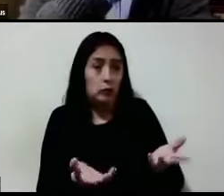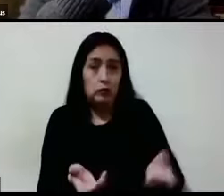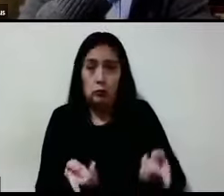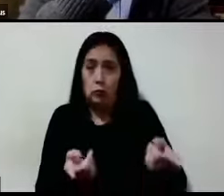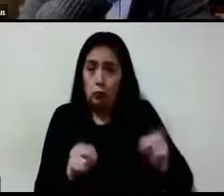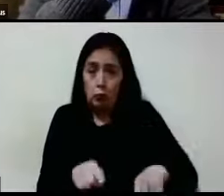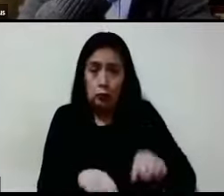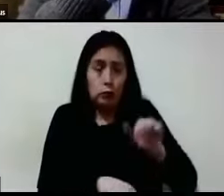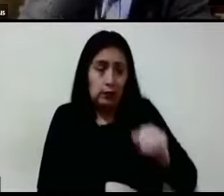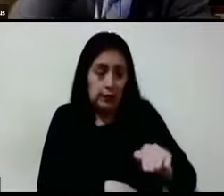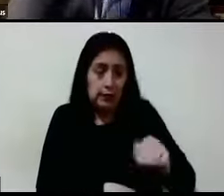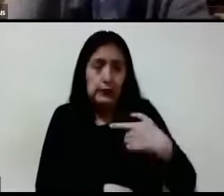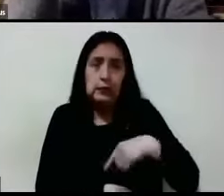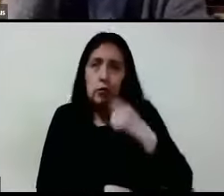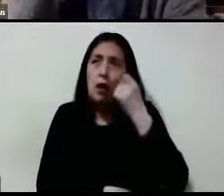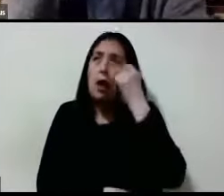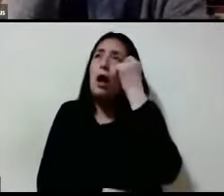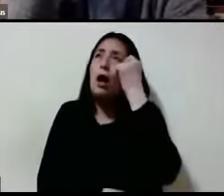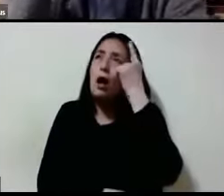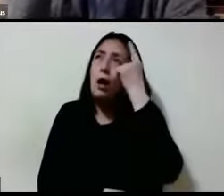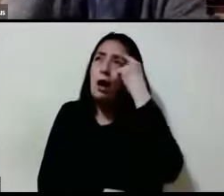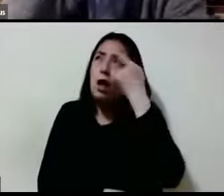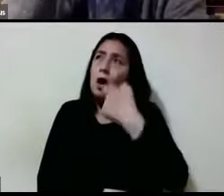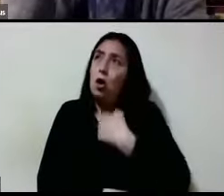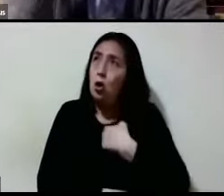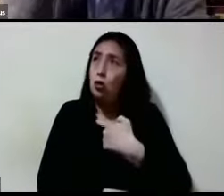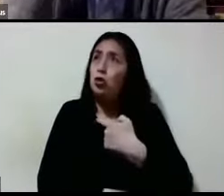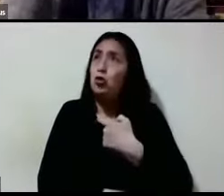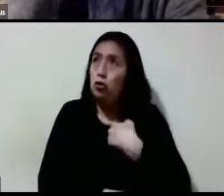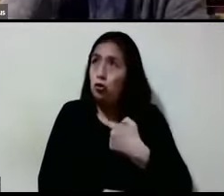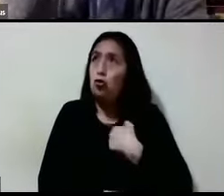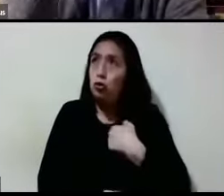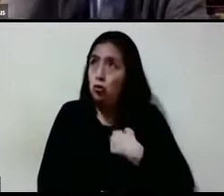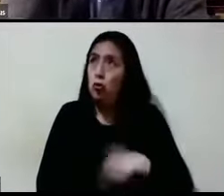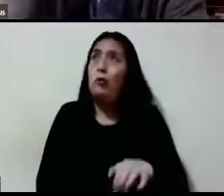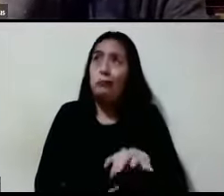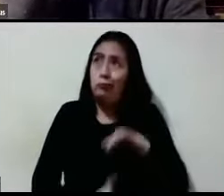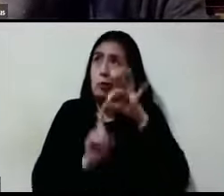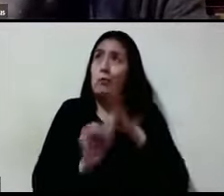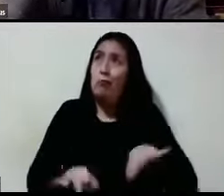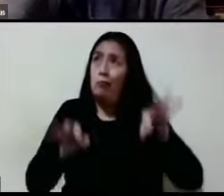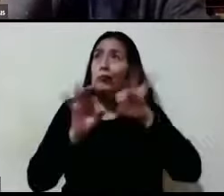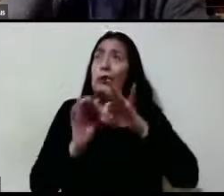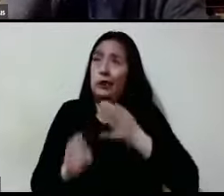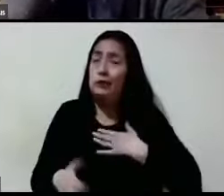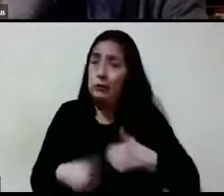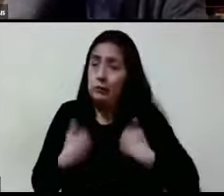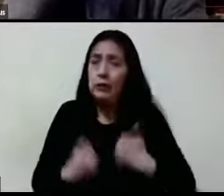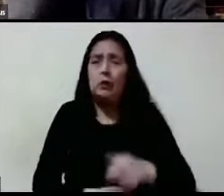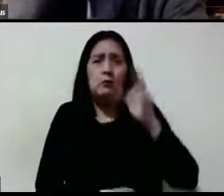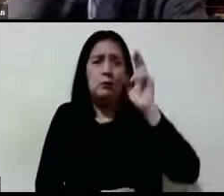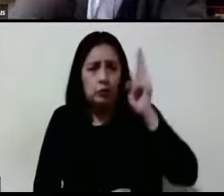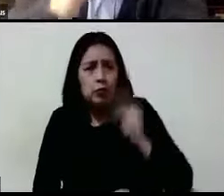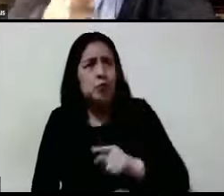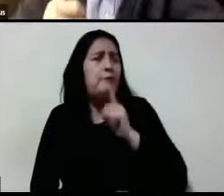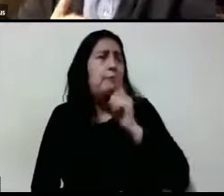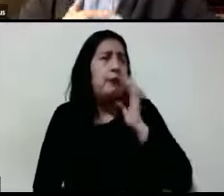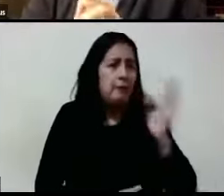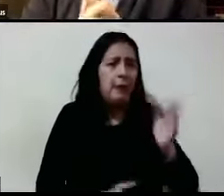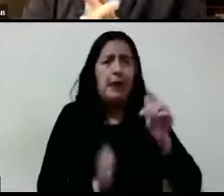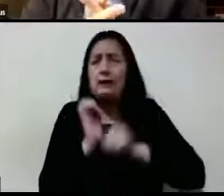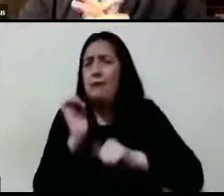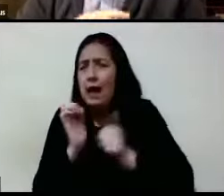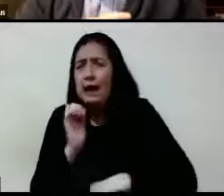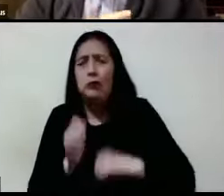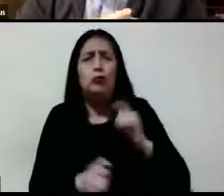que él determina o se da cuenta que él es el protagonista, que él tiene el papel principal, los demás, los docentes, los padres de familia, los hermanos,